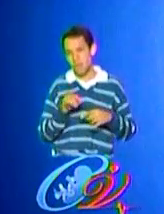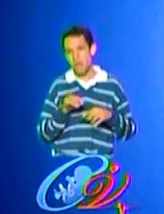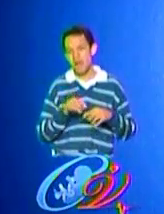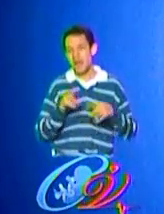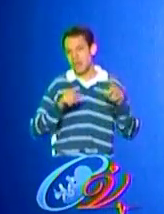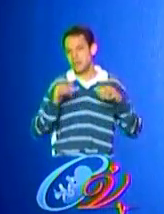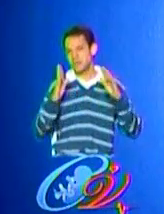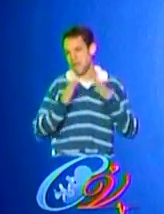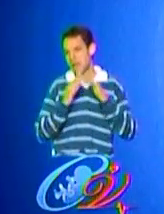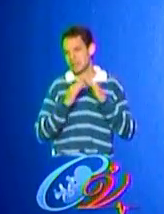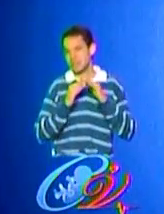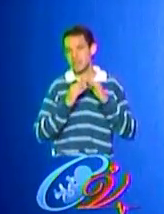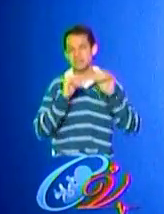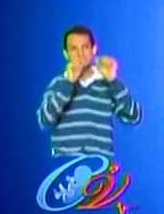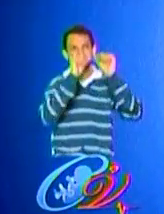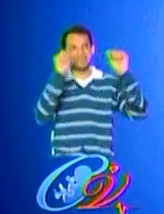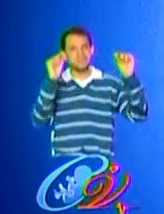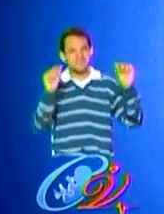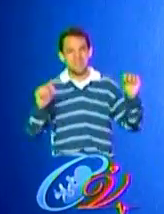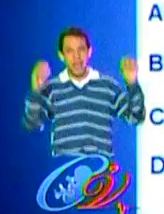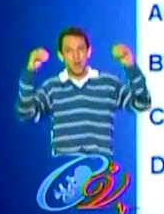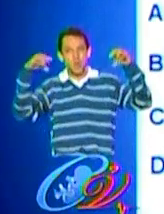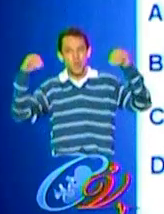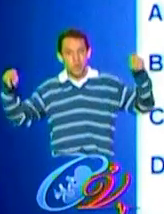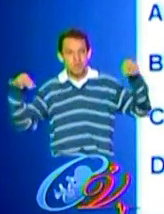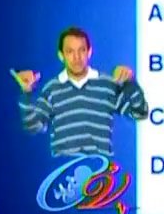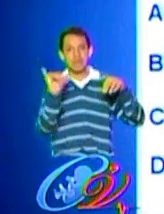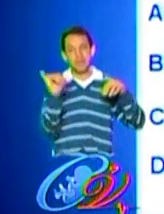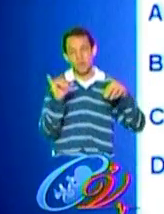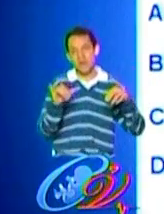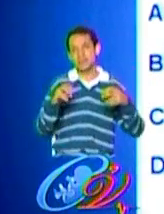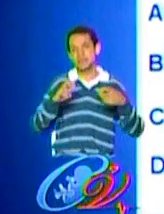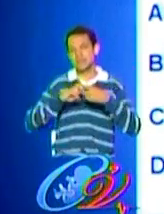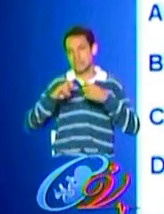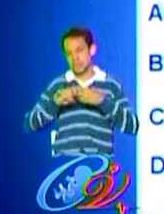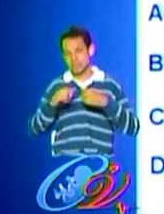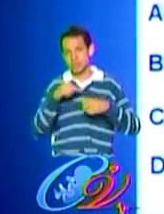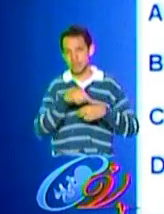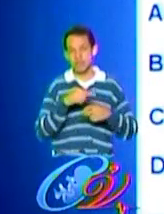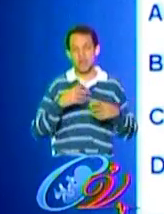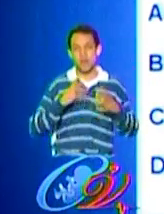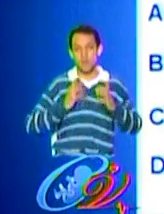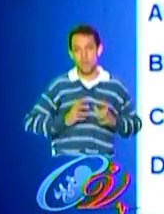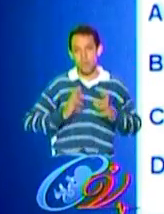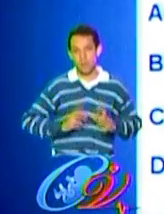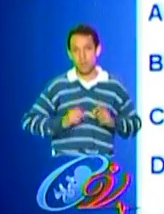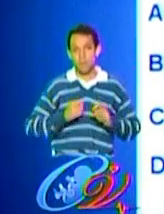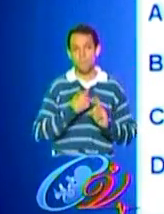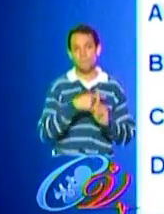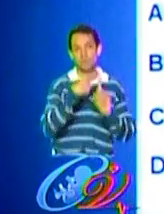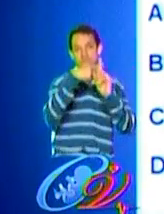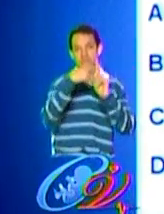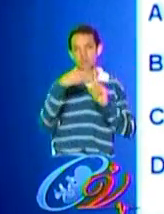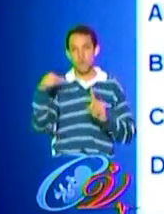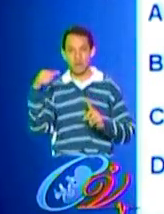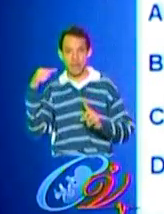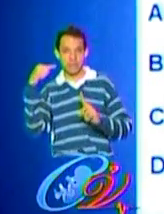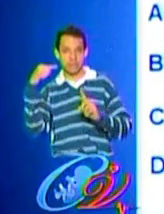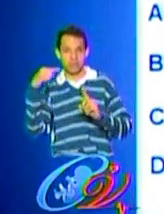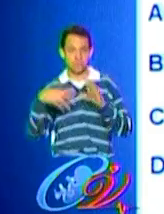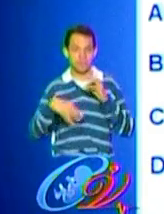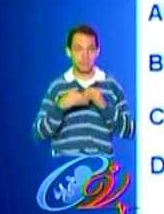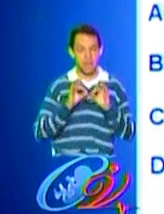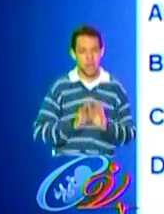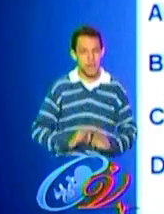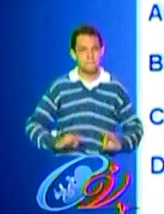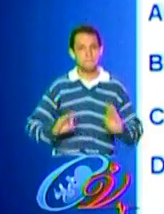por más o menos voltajes que se han creado por los químicos que tienen cargas positivas y negativas. Acá pues la importancia del